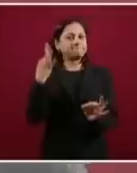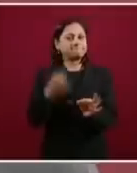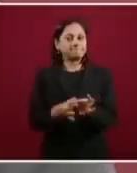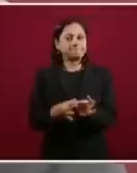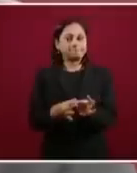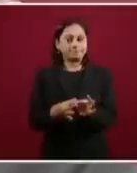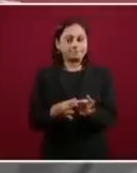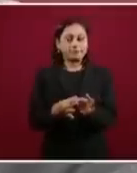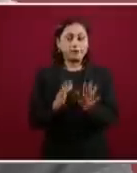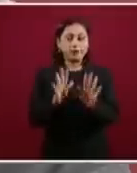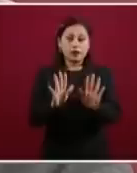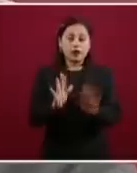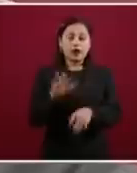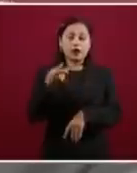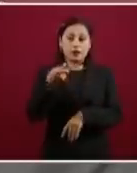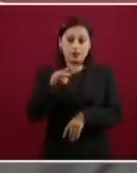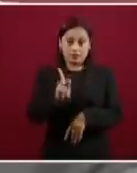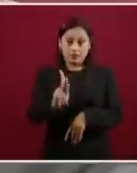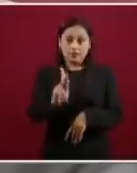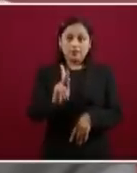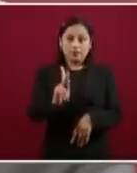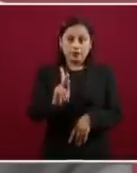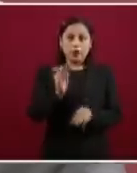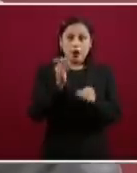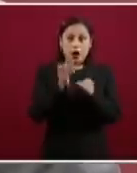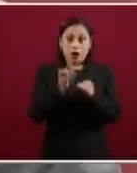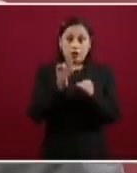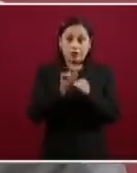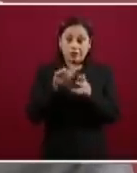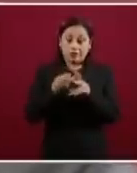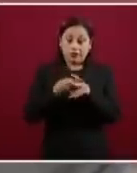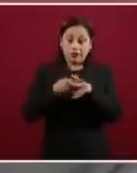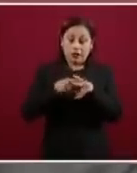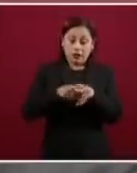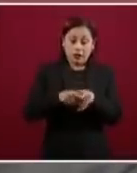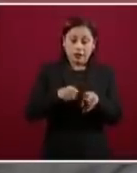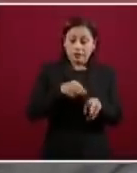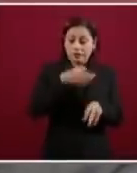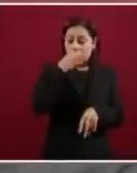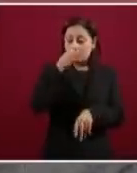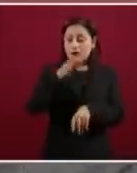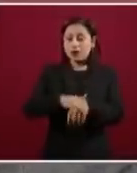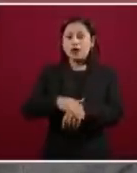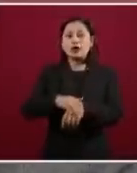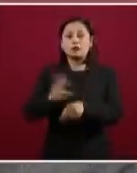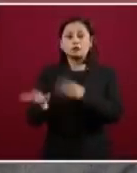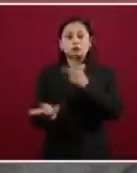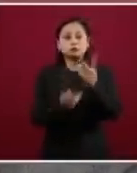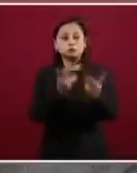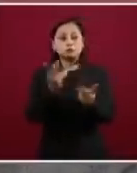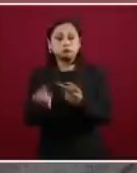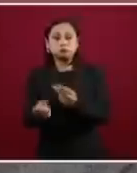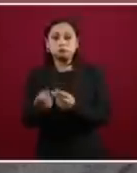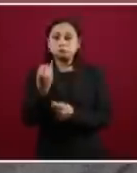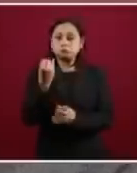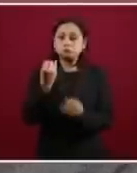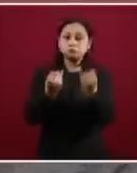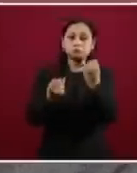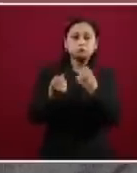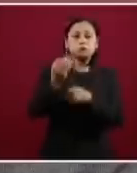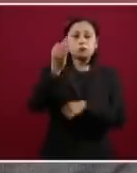vamos primero, si se aprueba la consulta, si se aprueba la construcción